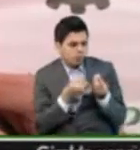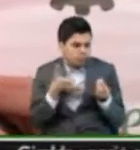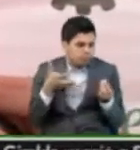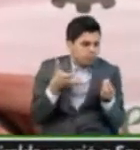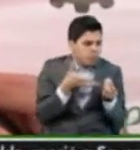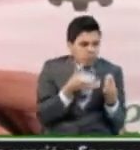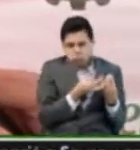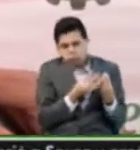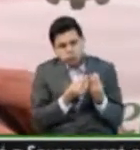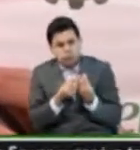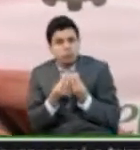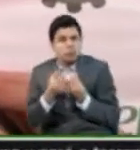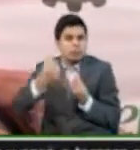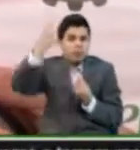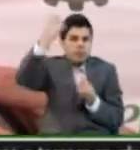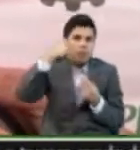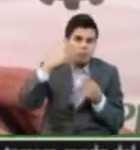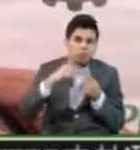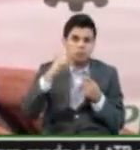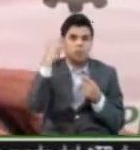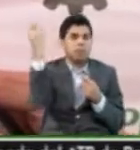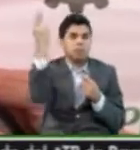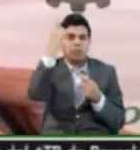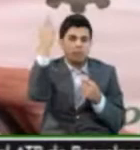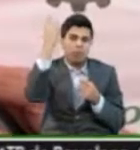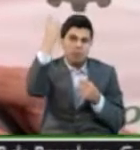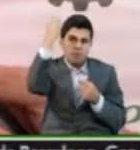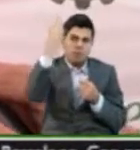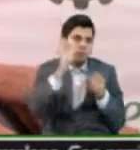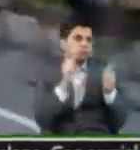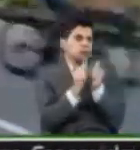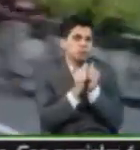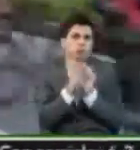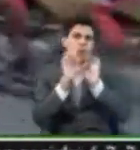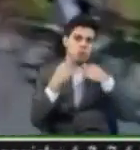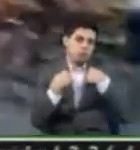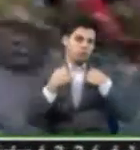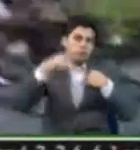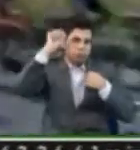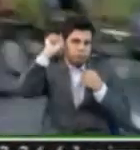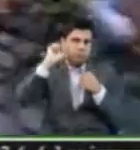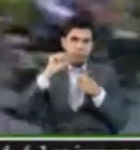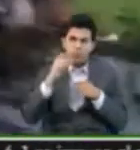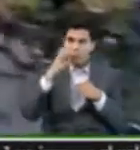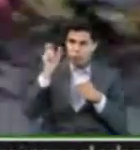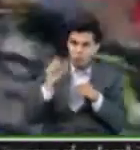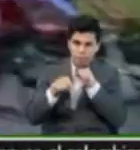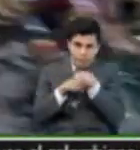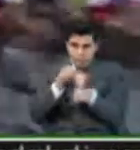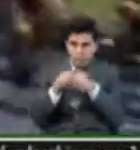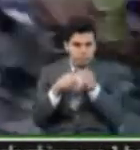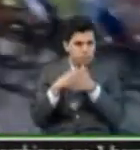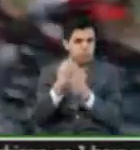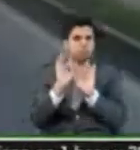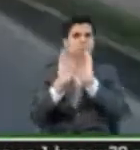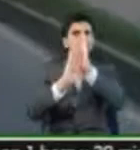carrera, sea que ganemos la general con otro compañero o yo. El ciclista que inició la temporada con el pie derecho